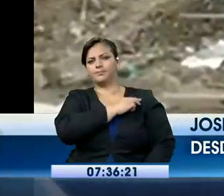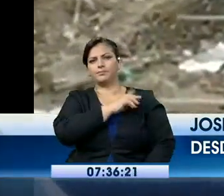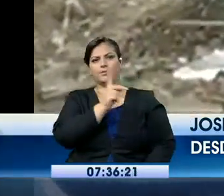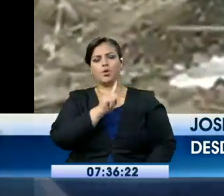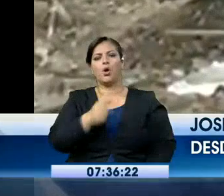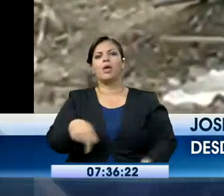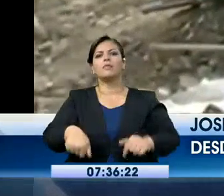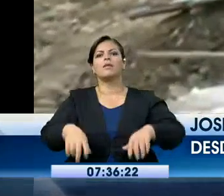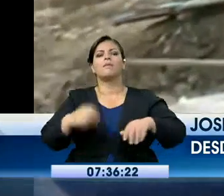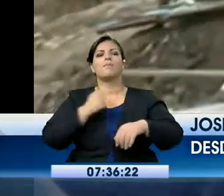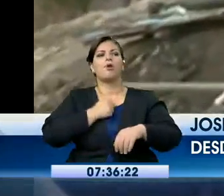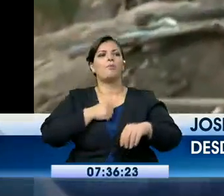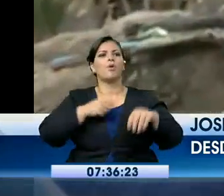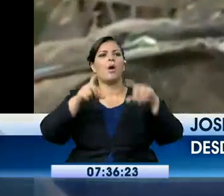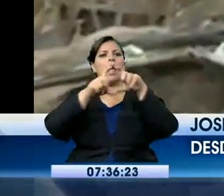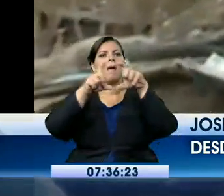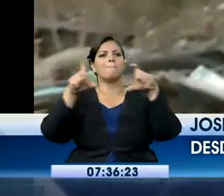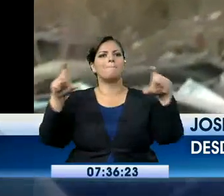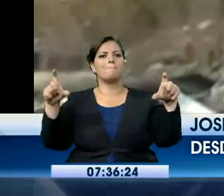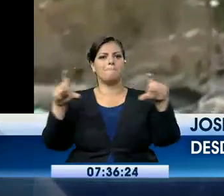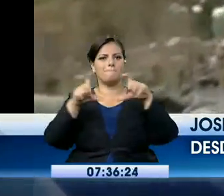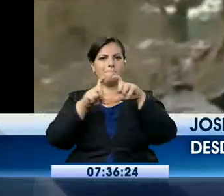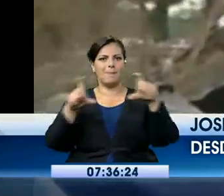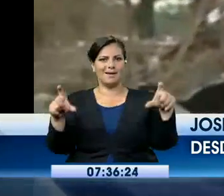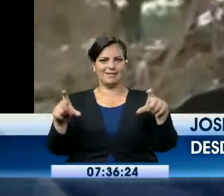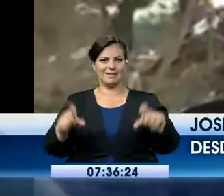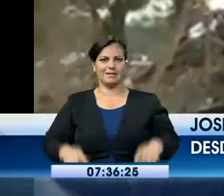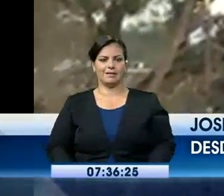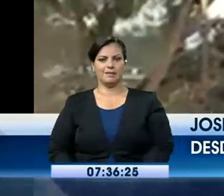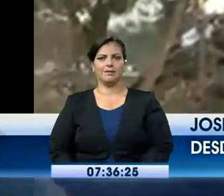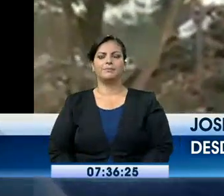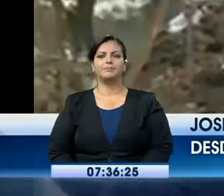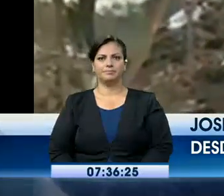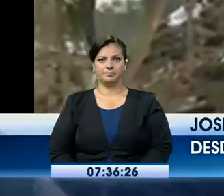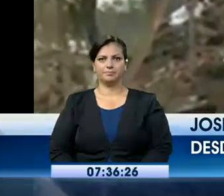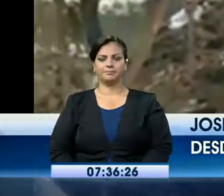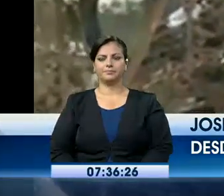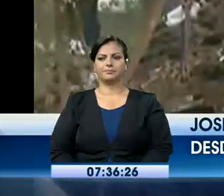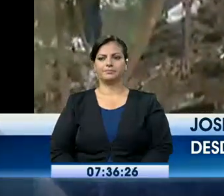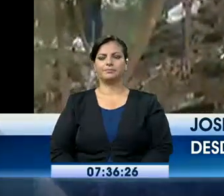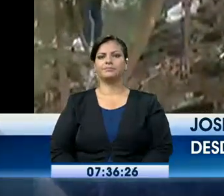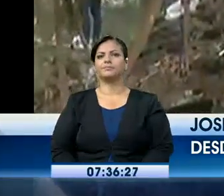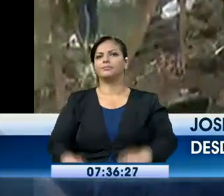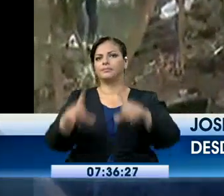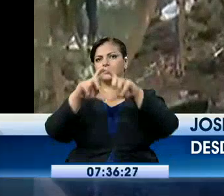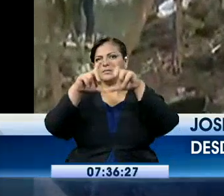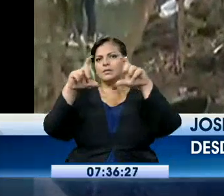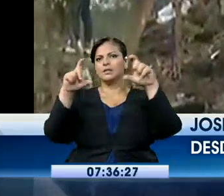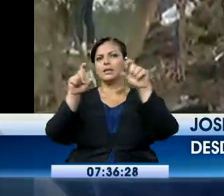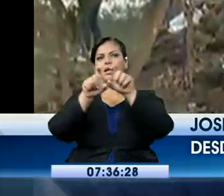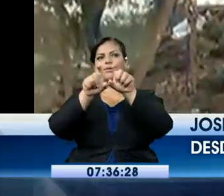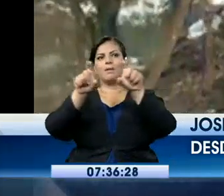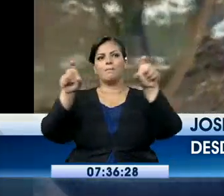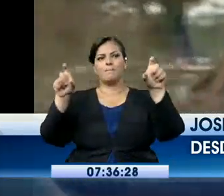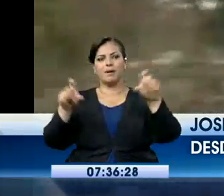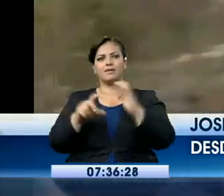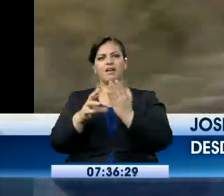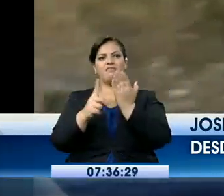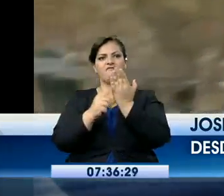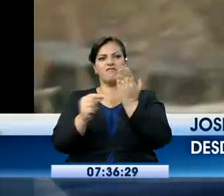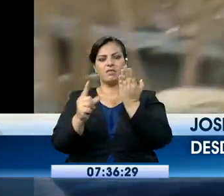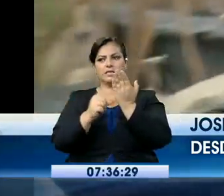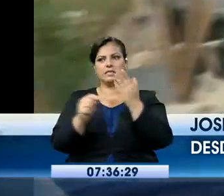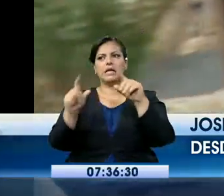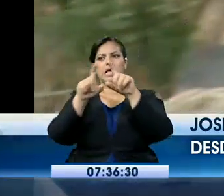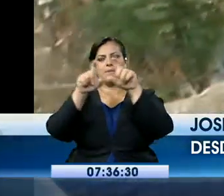privada. Ahora, de acuerdo a lo que ellos no han manifestado, las personas que aseguraban ser propietarias de este terreno, ¿qué manifestaron? ¿Alguien